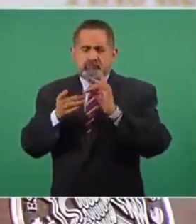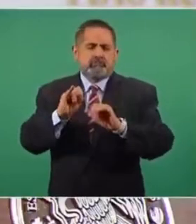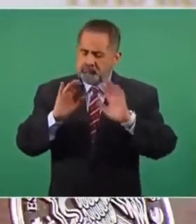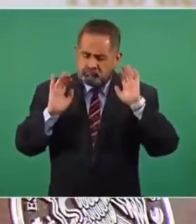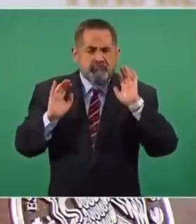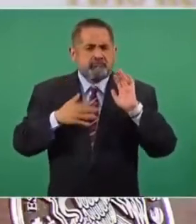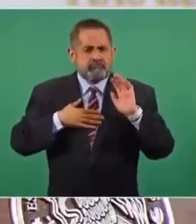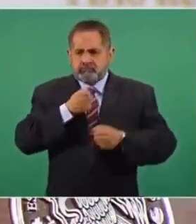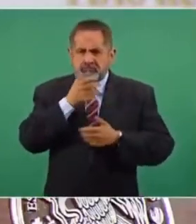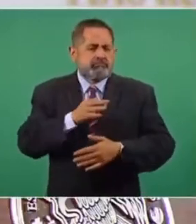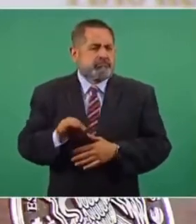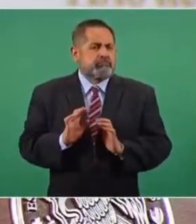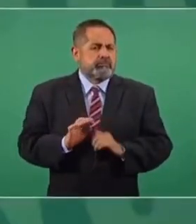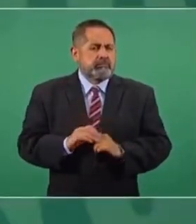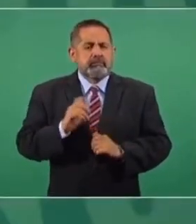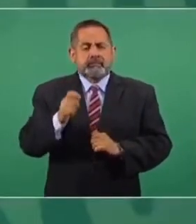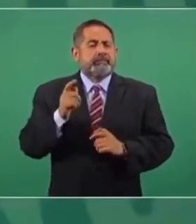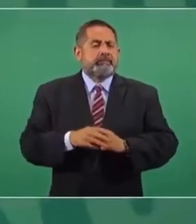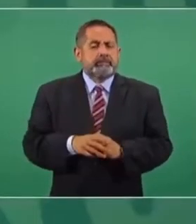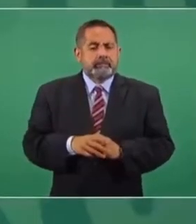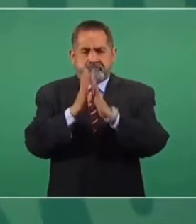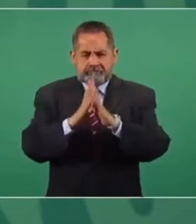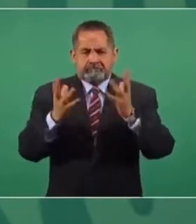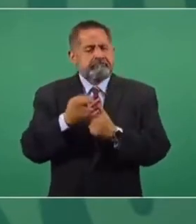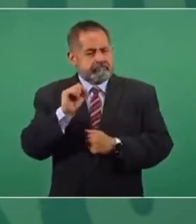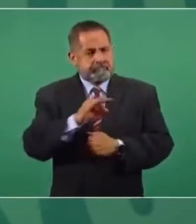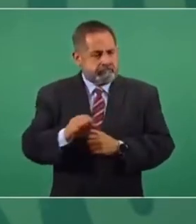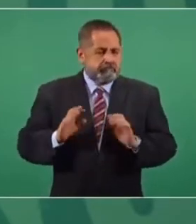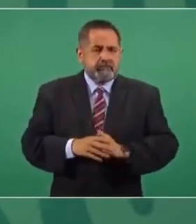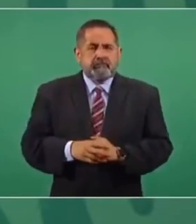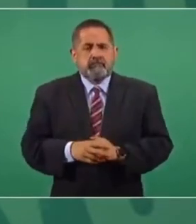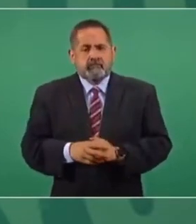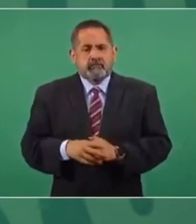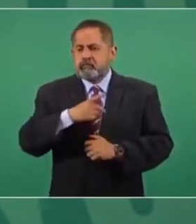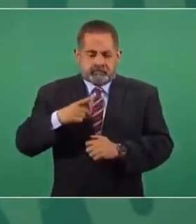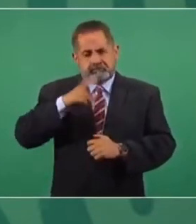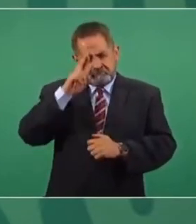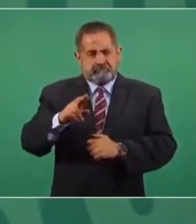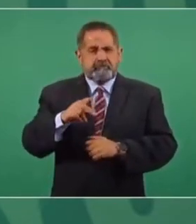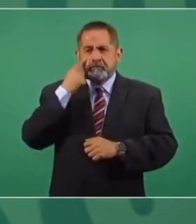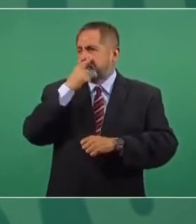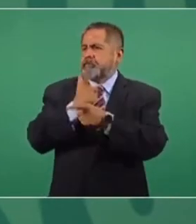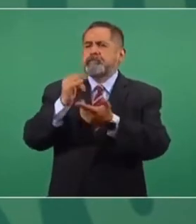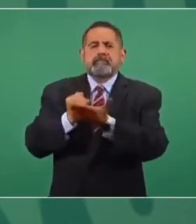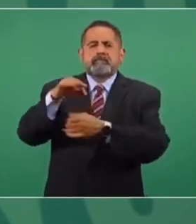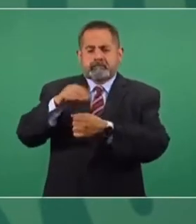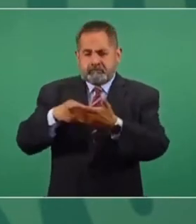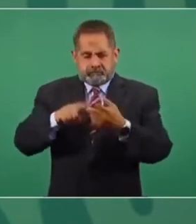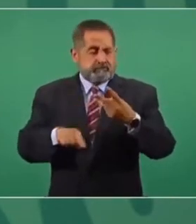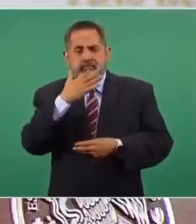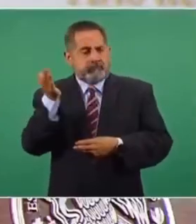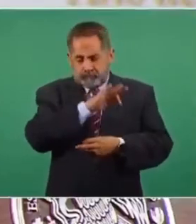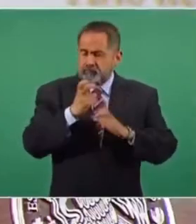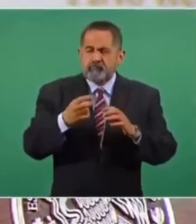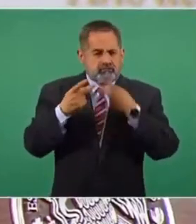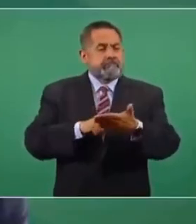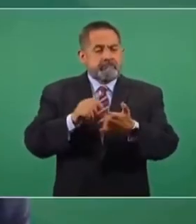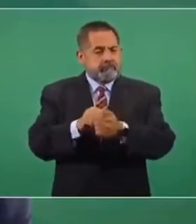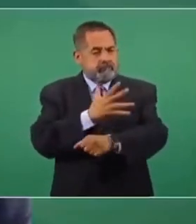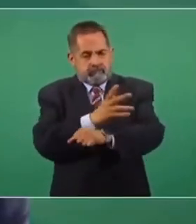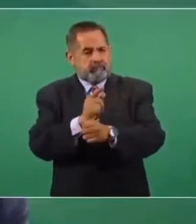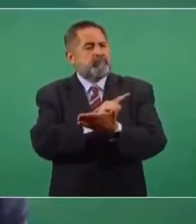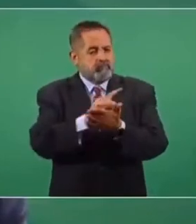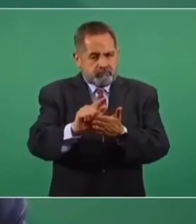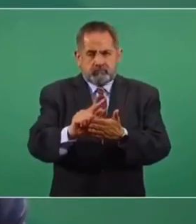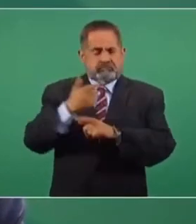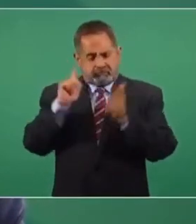sí de que se participe, sí de que se haga valer la democracia, sí de que no haya fraude electoral, sí de que haya